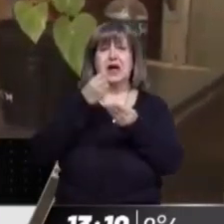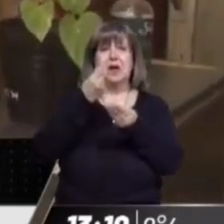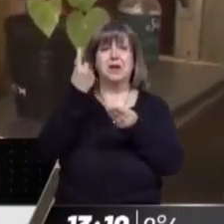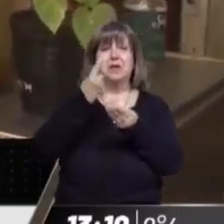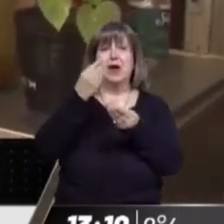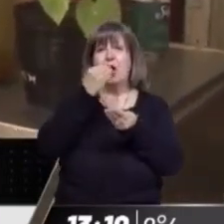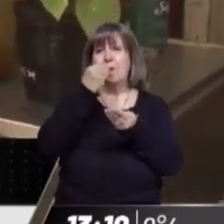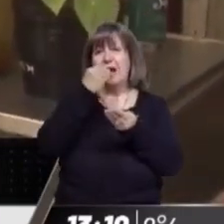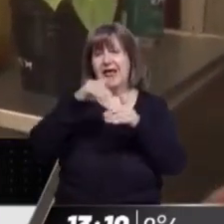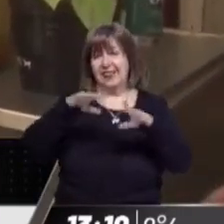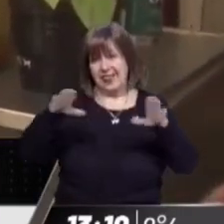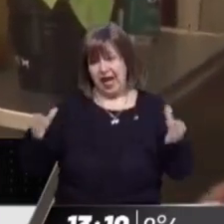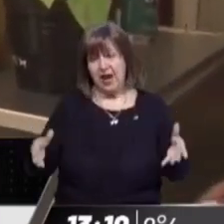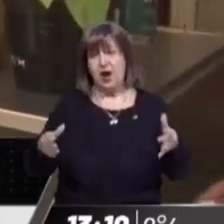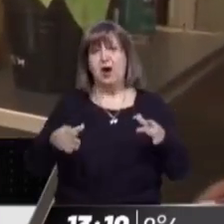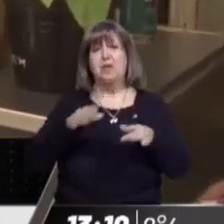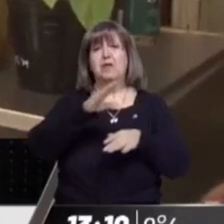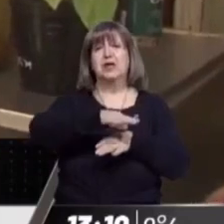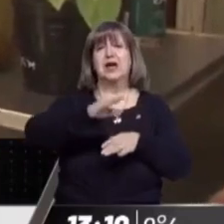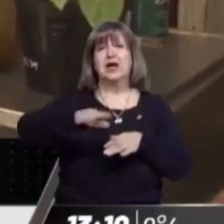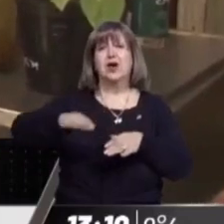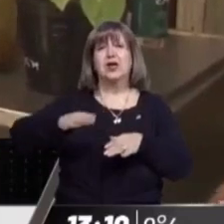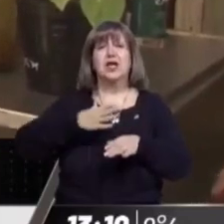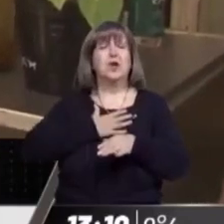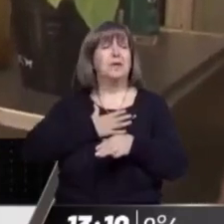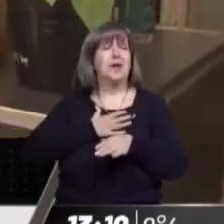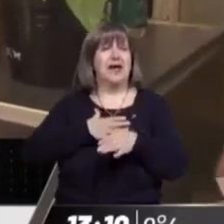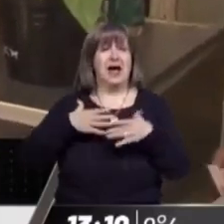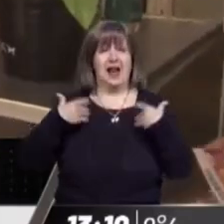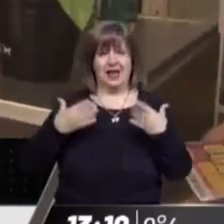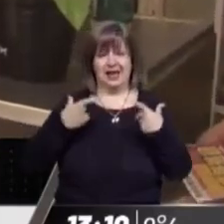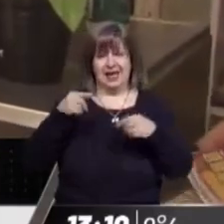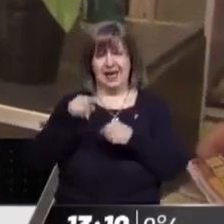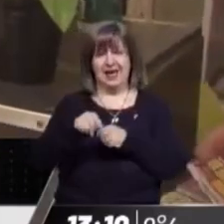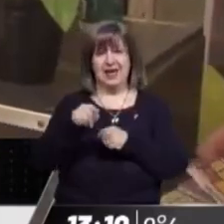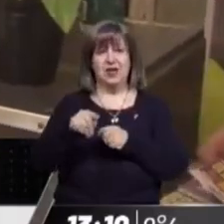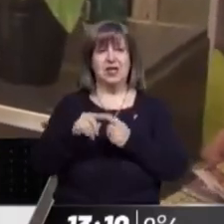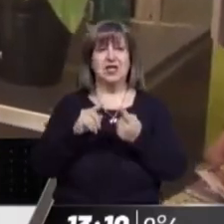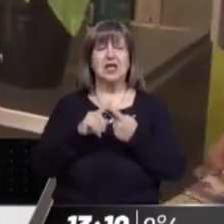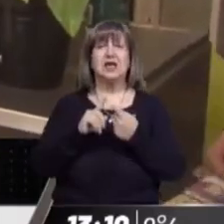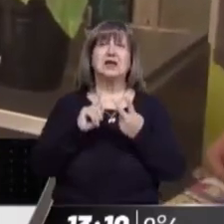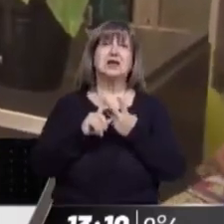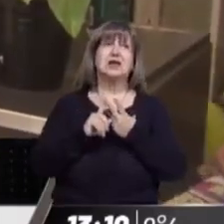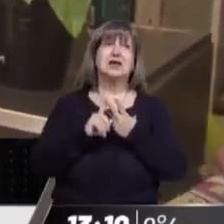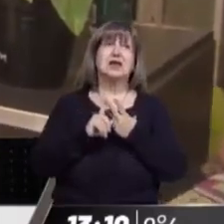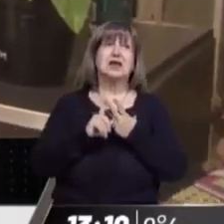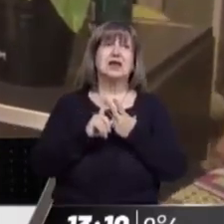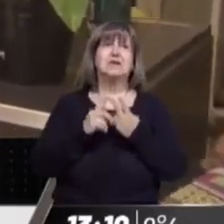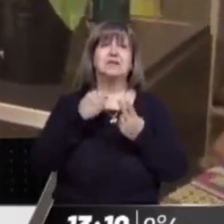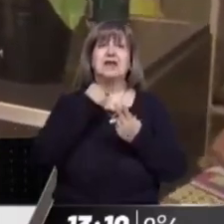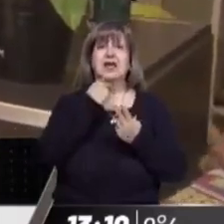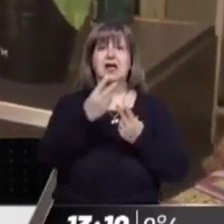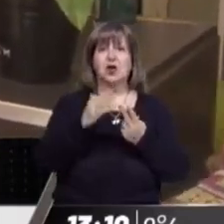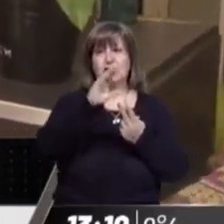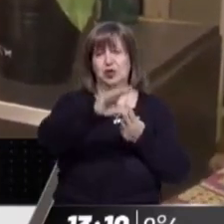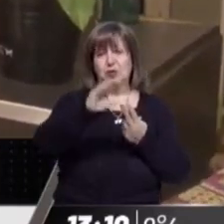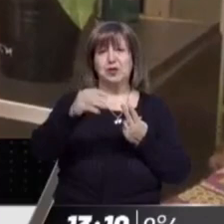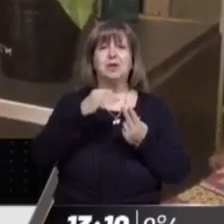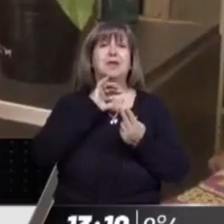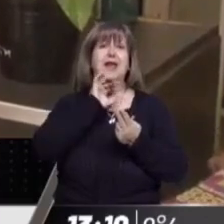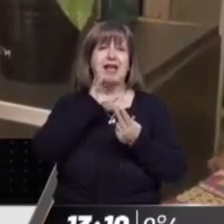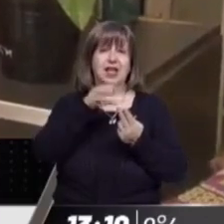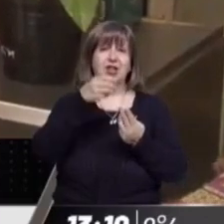empezar. Porque los niños es la alegría mía. La otra parte, ayudaría a mis hijos, mis